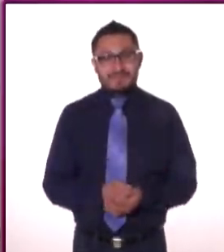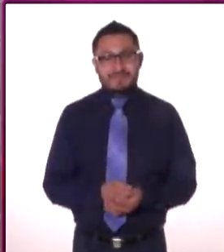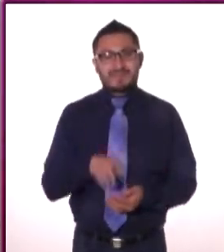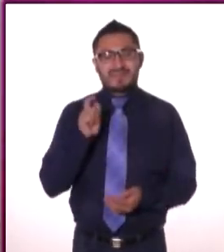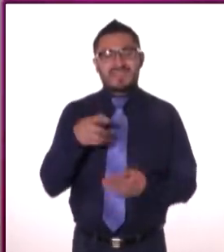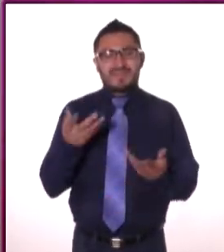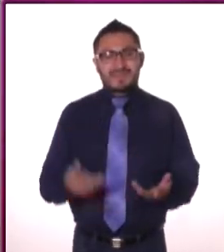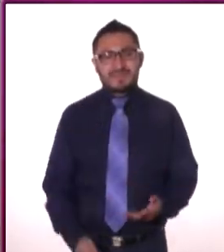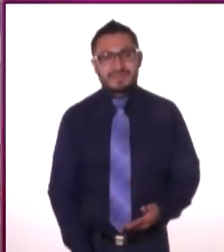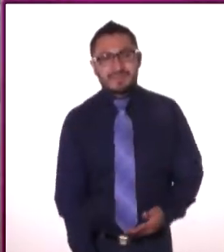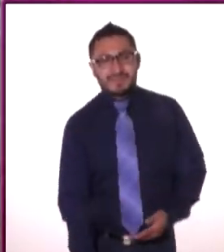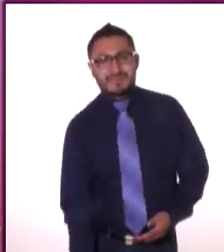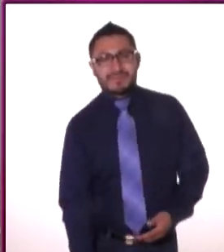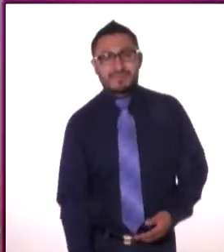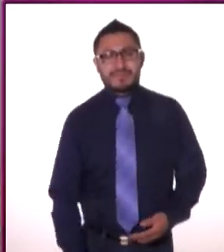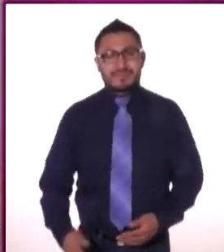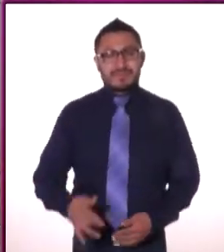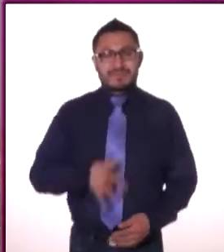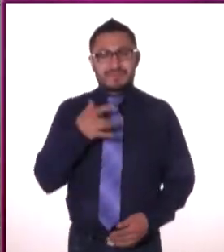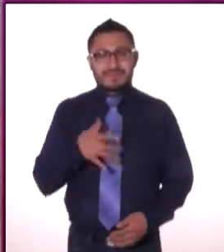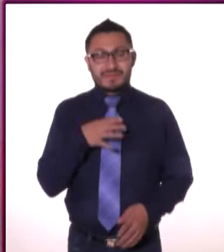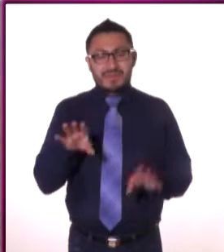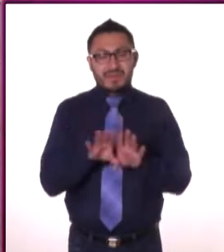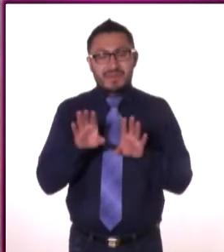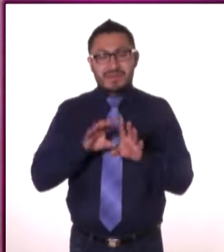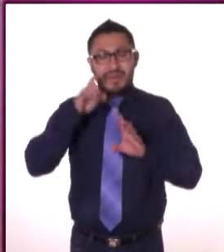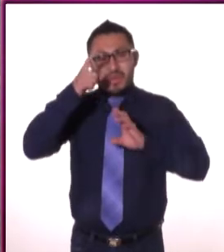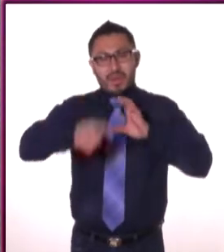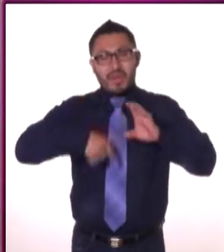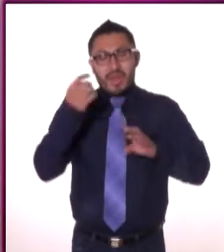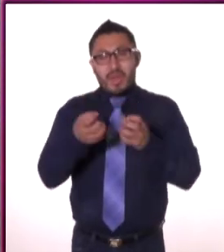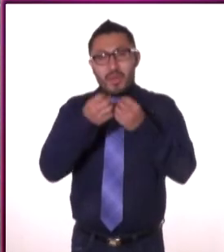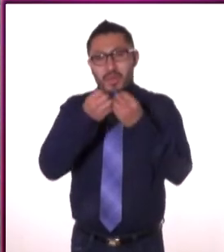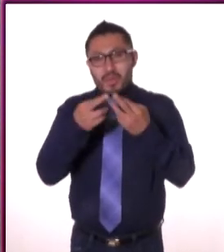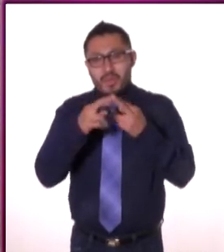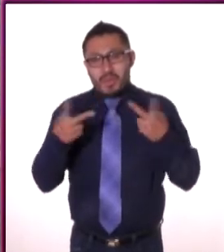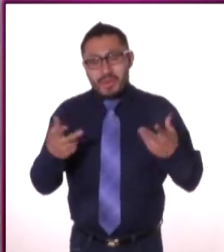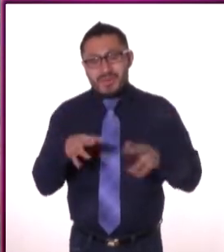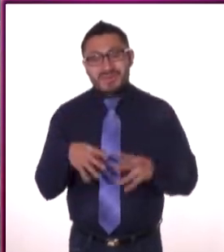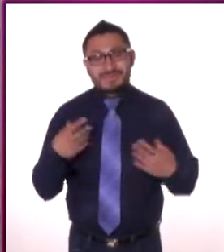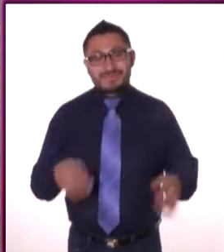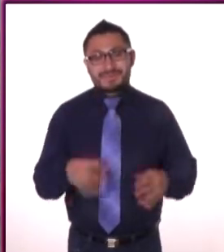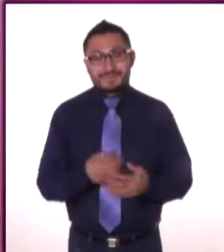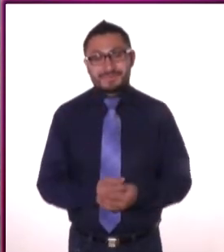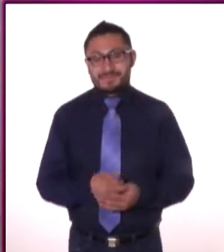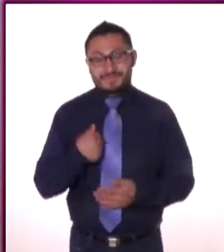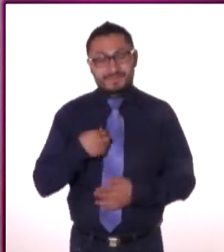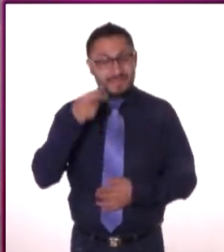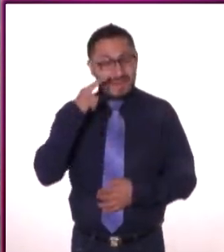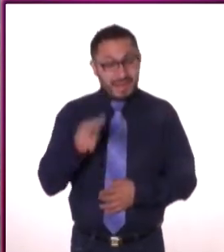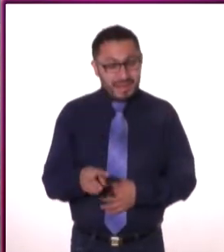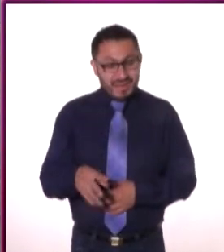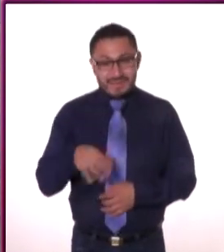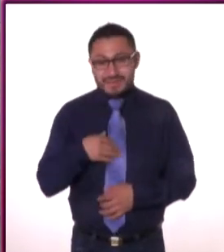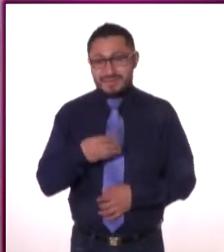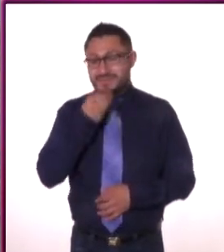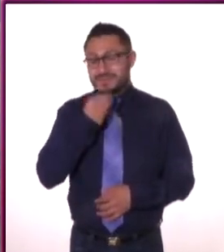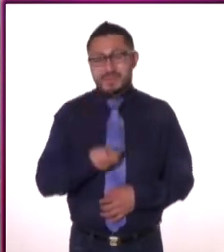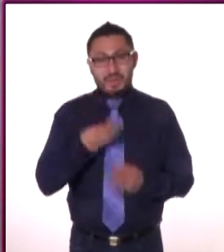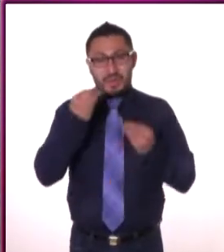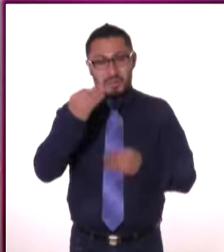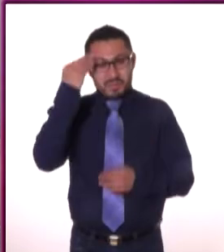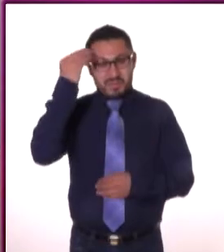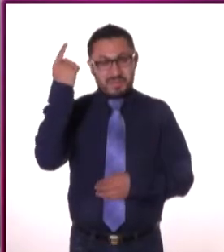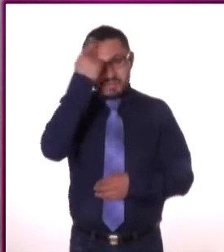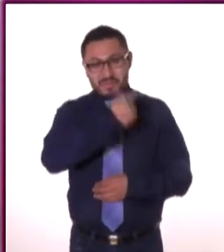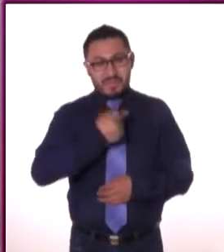Ay, ¿sentiste eso? Sí. Uf, claro, No. ¿sabes qué? Siento que nos ponchamos de nada. Sí, yo también creo. Hasta tenemos que llegar temprano. Ya sé, hace